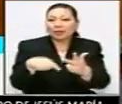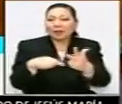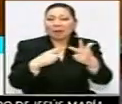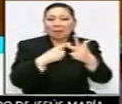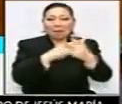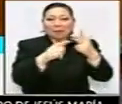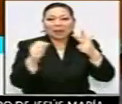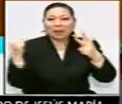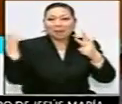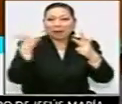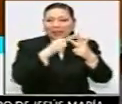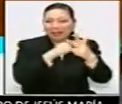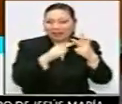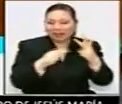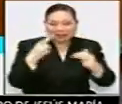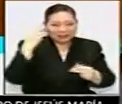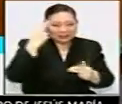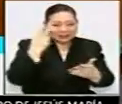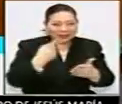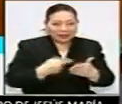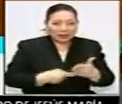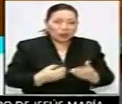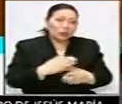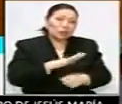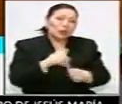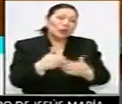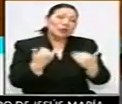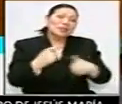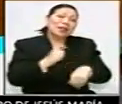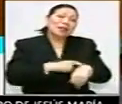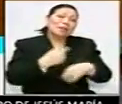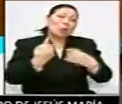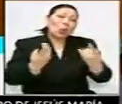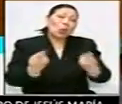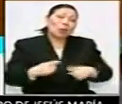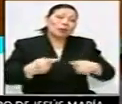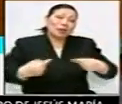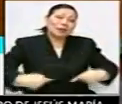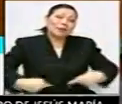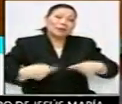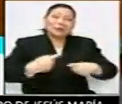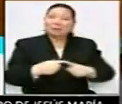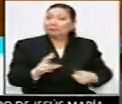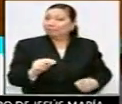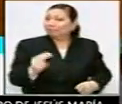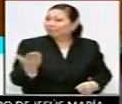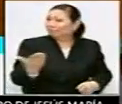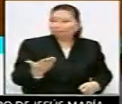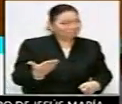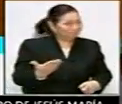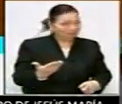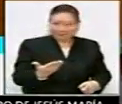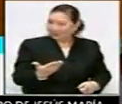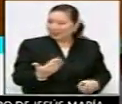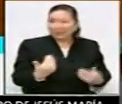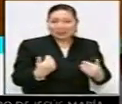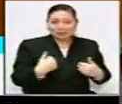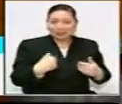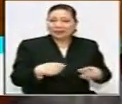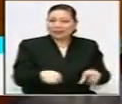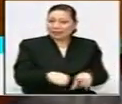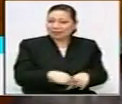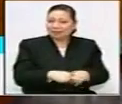que abundar en lo que ya hemos reflexionado durante todo este tiempo de debate, pero no solamente eso. También tenemos